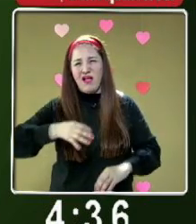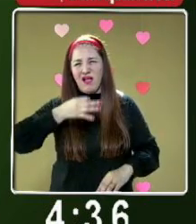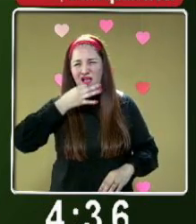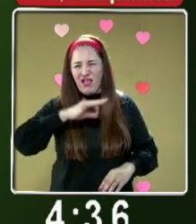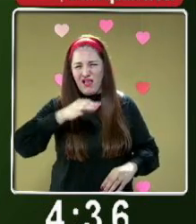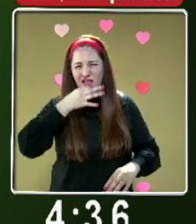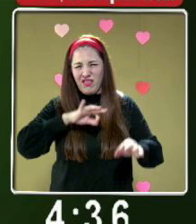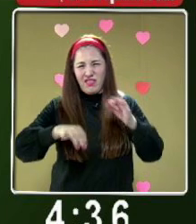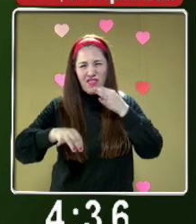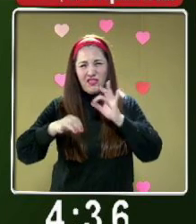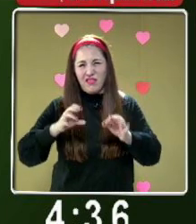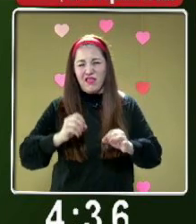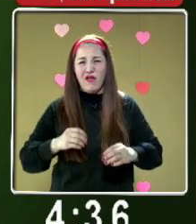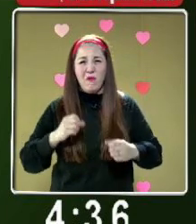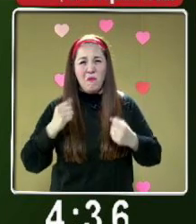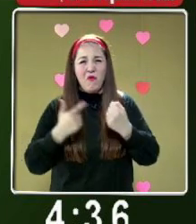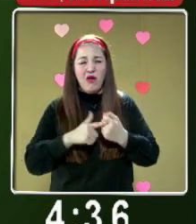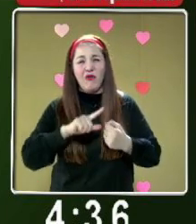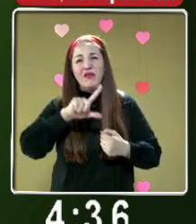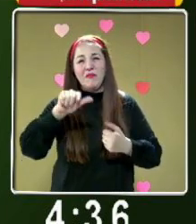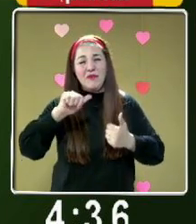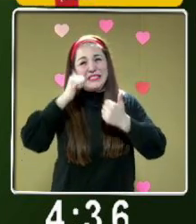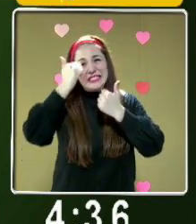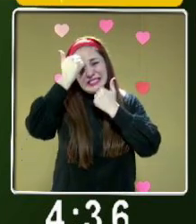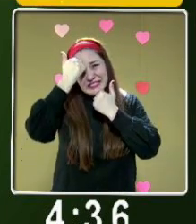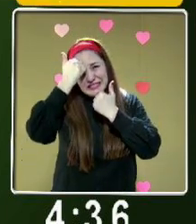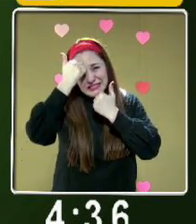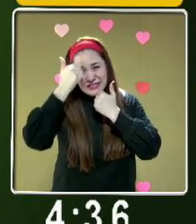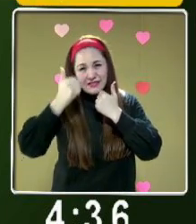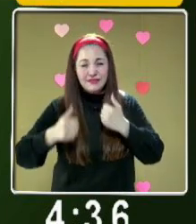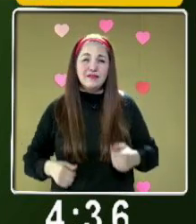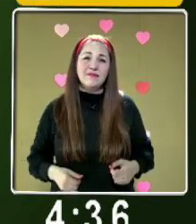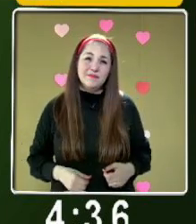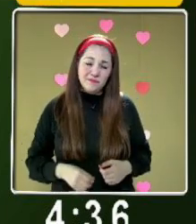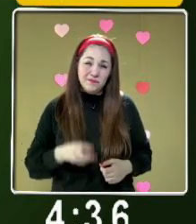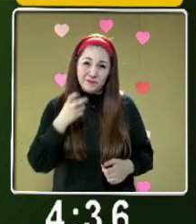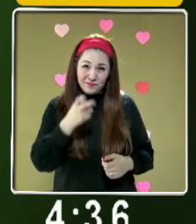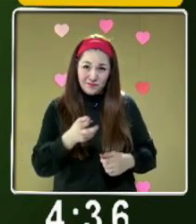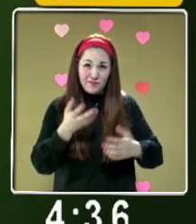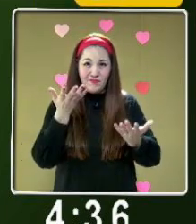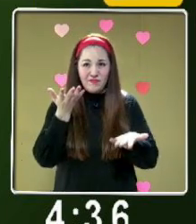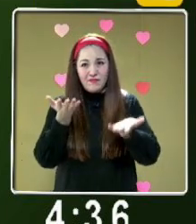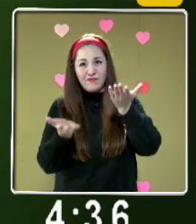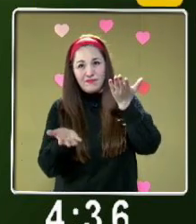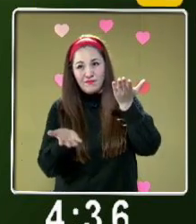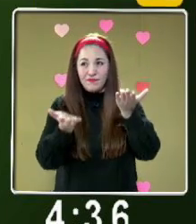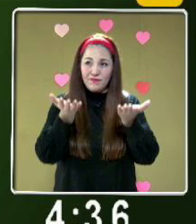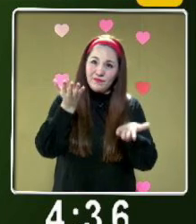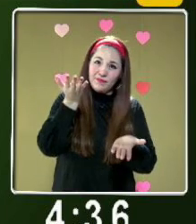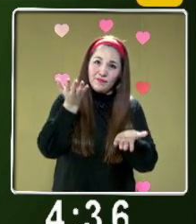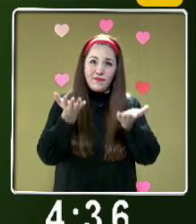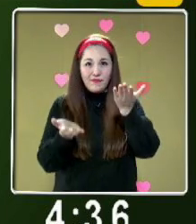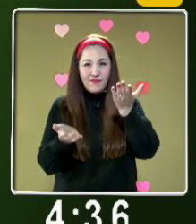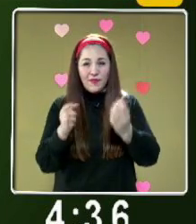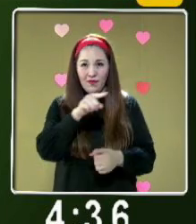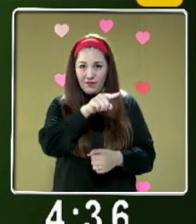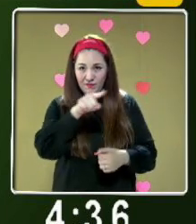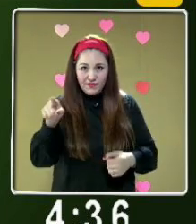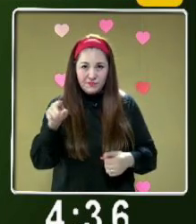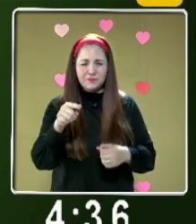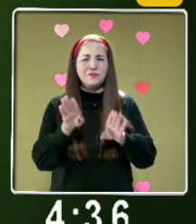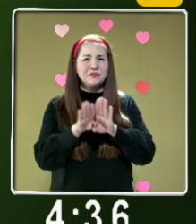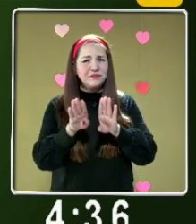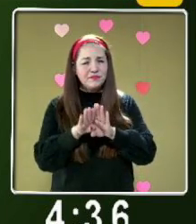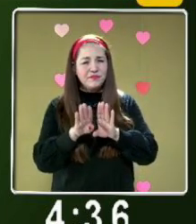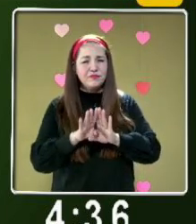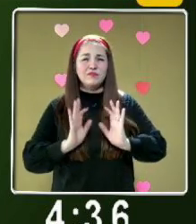tener alguna acción de la cual después nos vamos a arrepentir. Si tú eliges este método de balance, ustedes ahí en casa tienen otro método de balance,